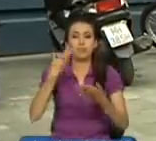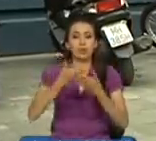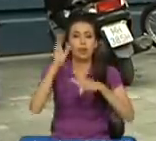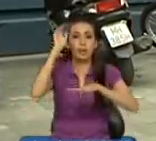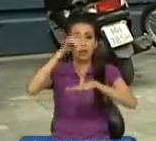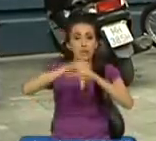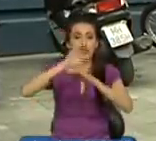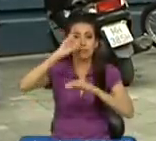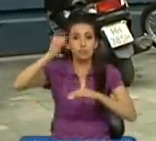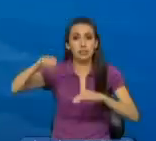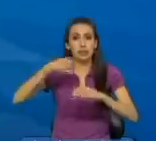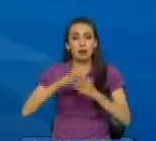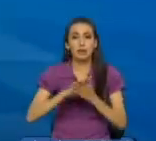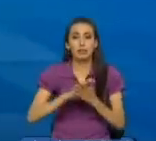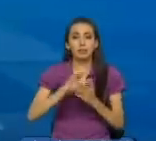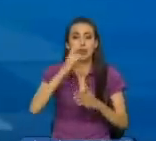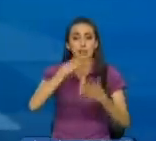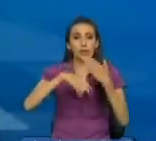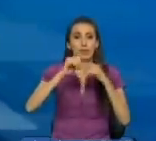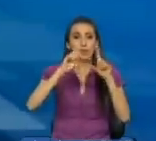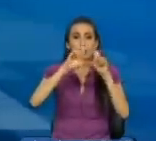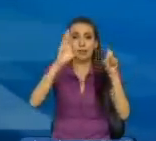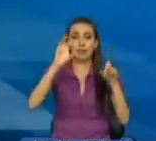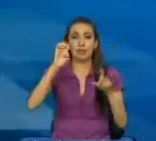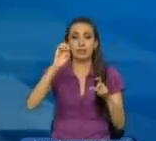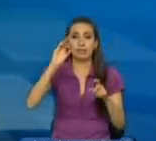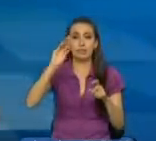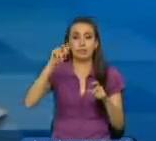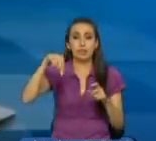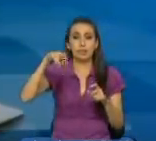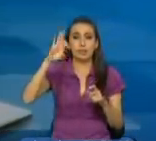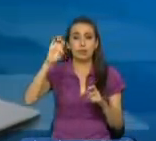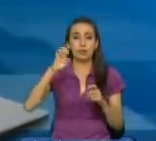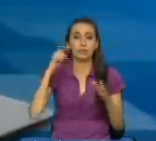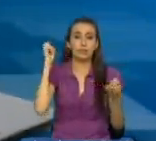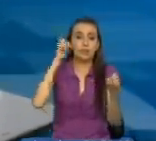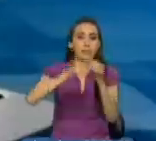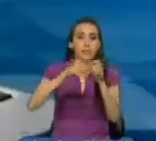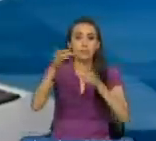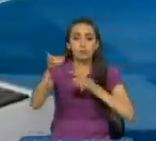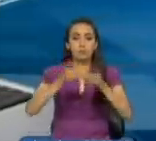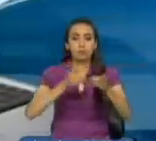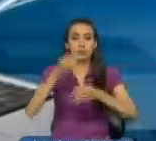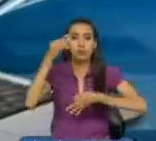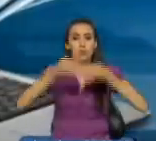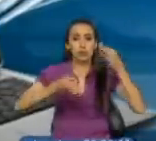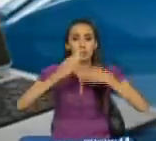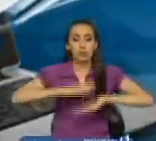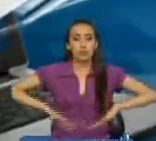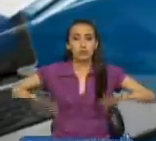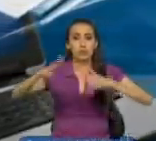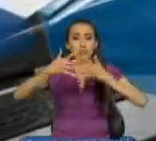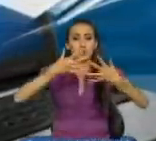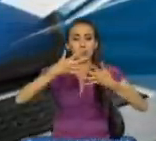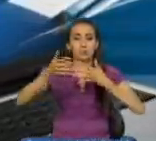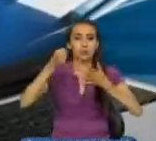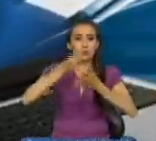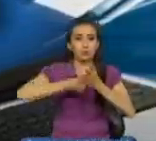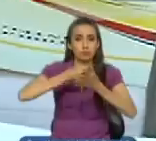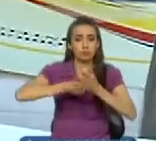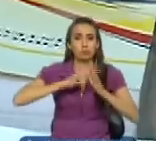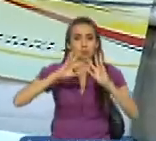de este jueves Jan topic hijo del gerente de telconet también acuda al despacho de la Fiscalía de la unidad de transparencia y lucha contra la